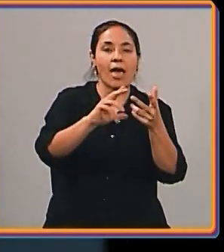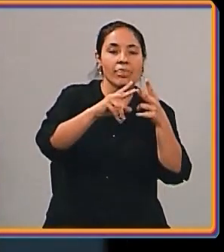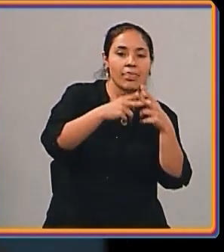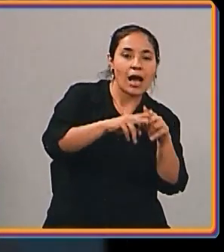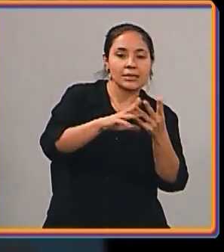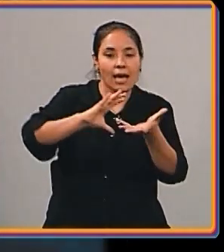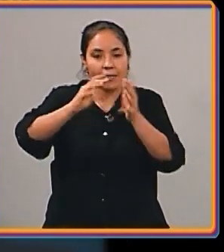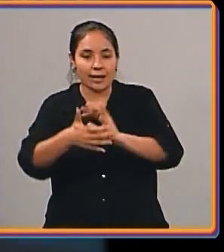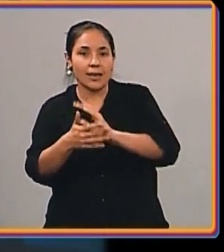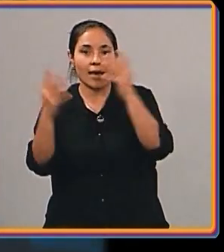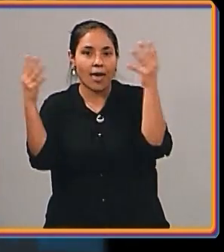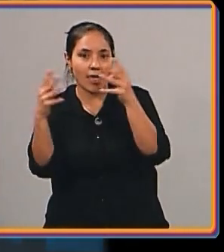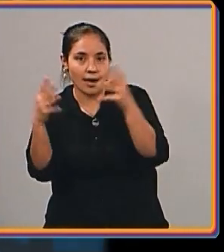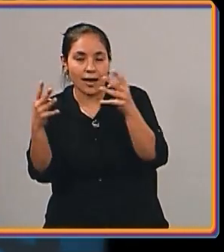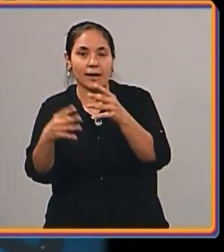tácticas y estrategias de guerra.